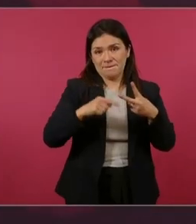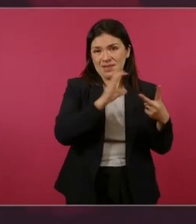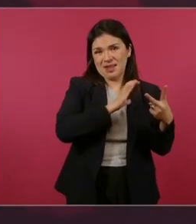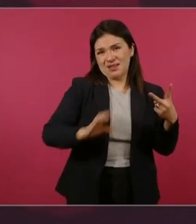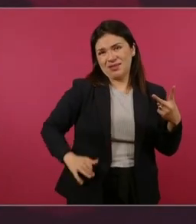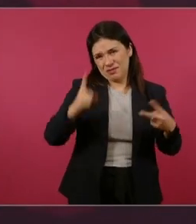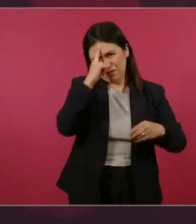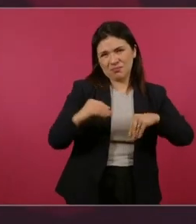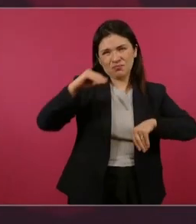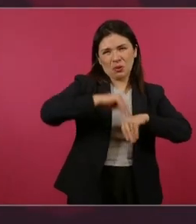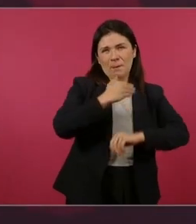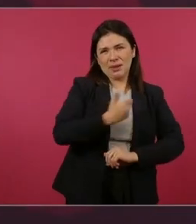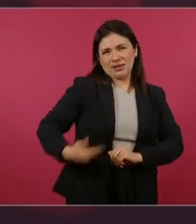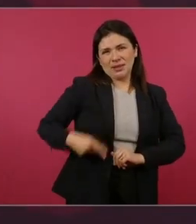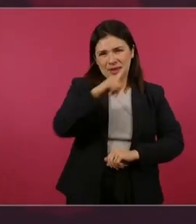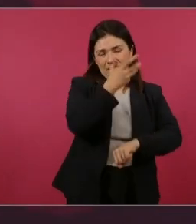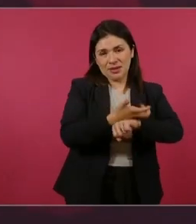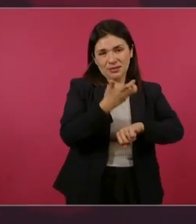candidatos, ¿no?